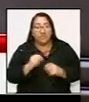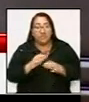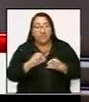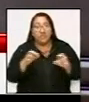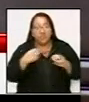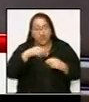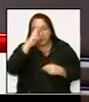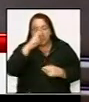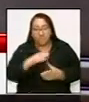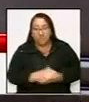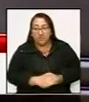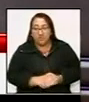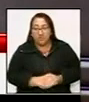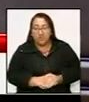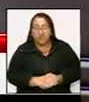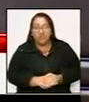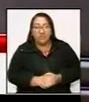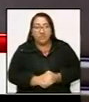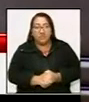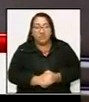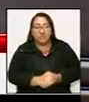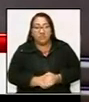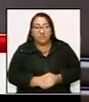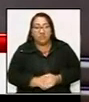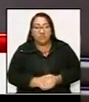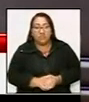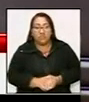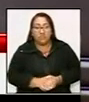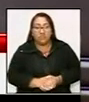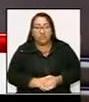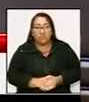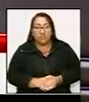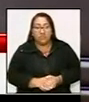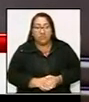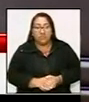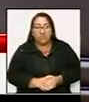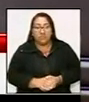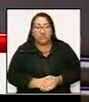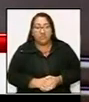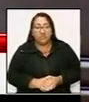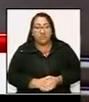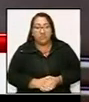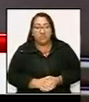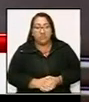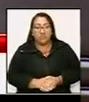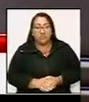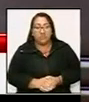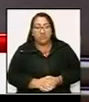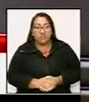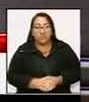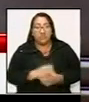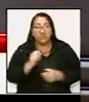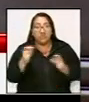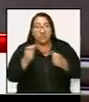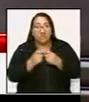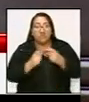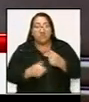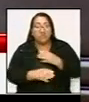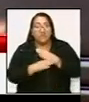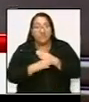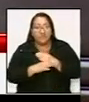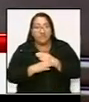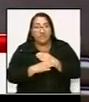pueblo peruano se... Tiempo adicional. Gracias, presidente. que sí hay congresistas que